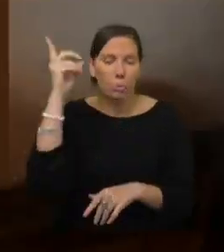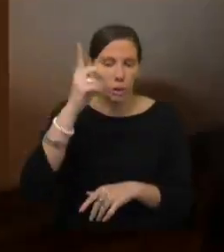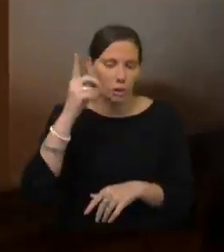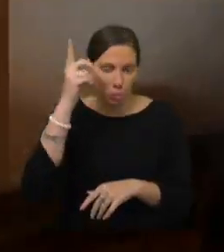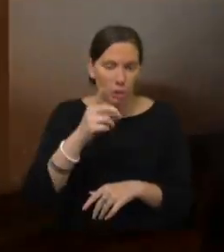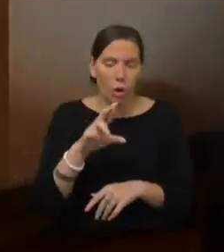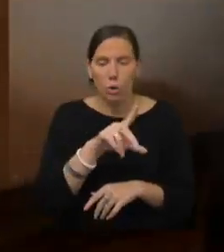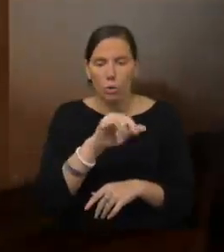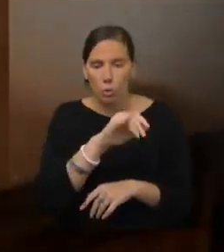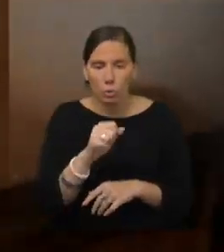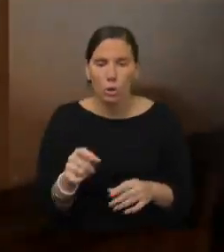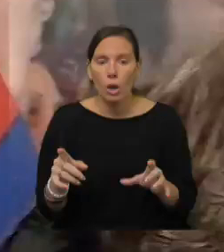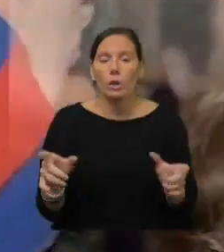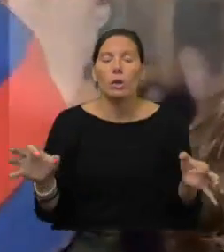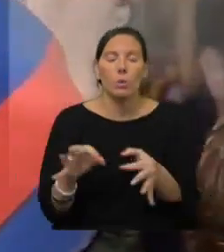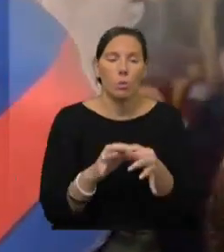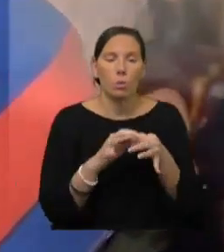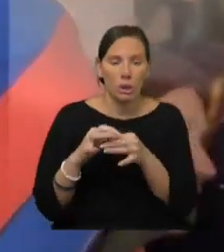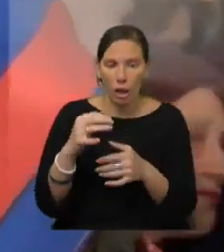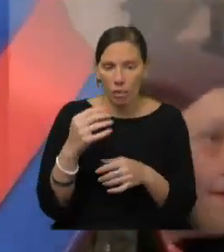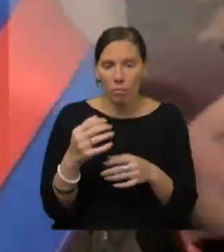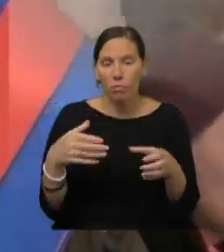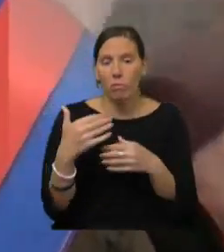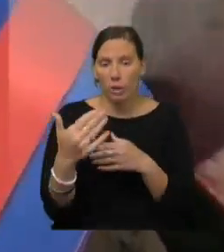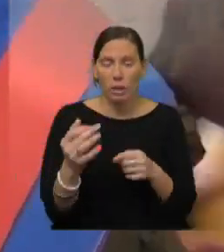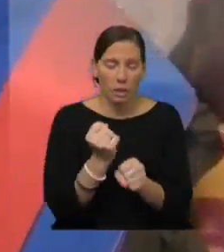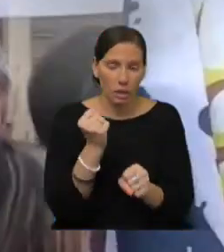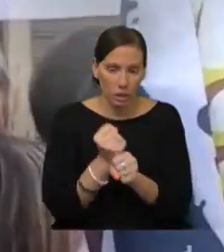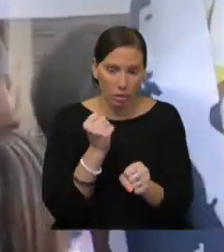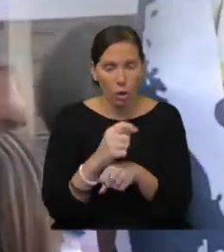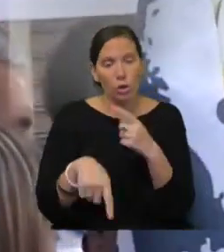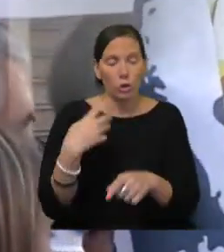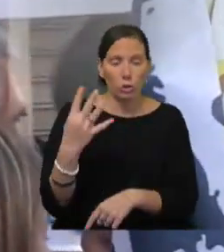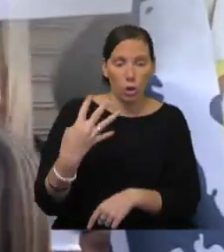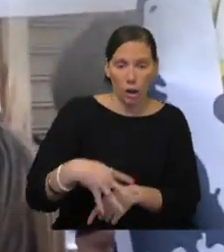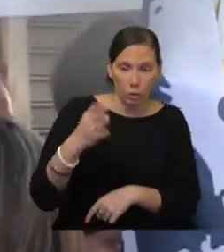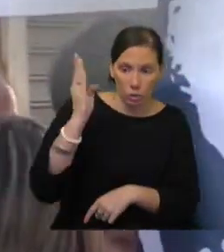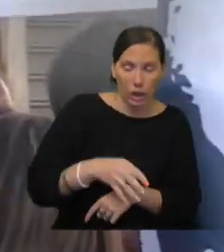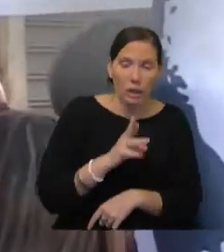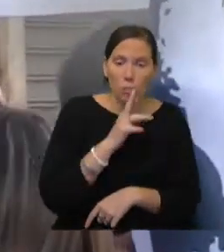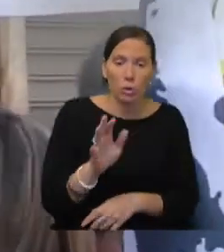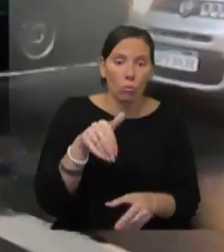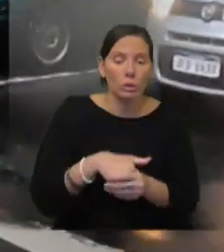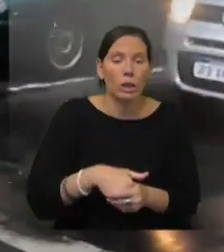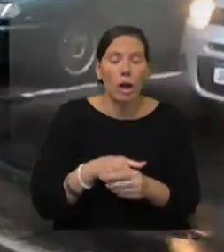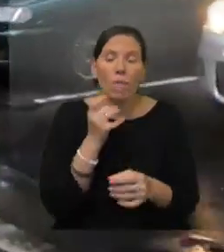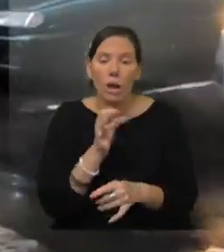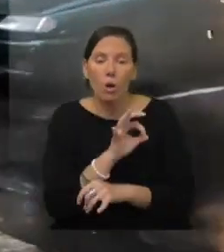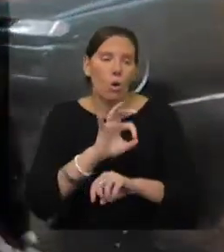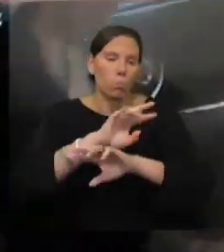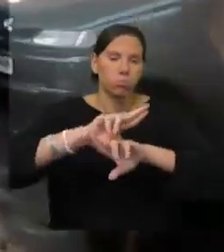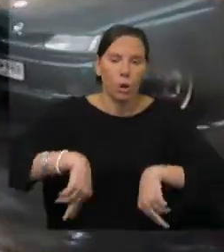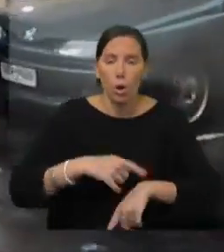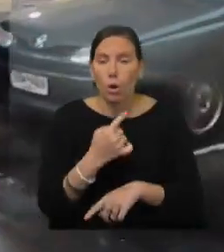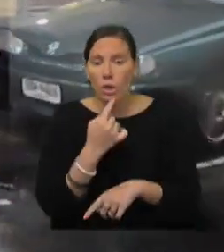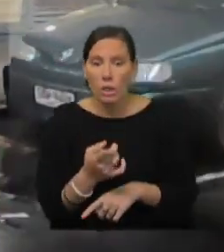unidad popular frente de trabajadores además el restante 14 por se compone de personas que respondieron que votarán en blanco o anulado o que se